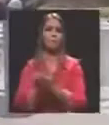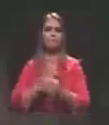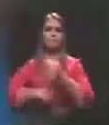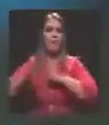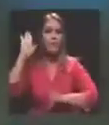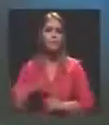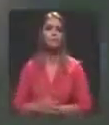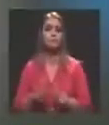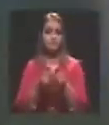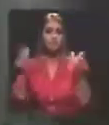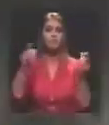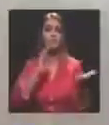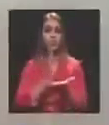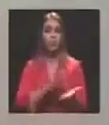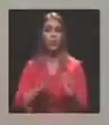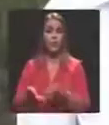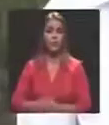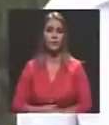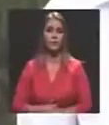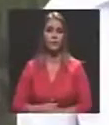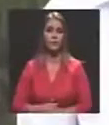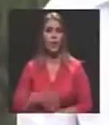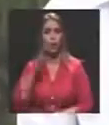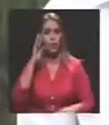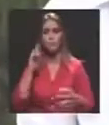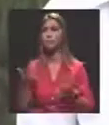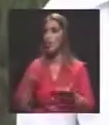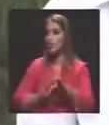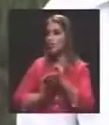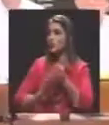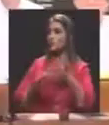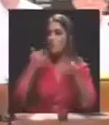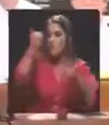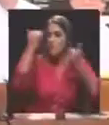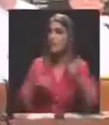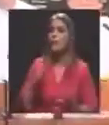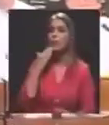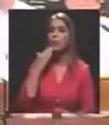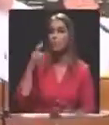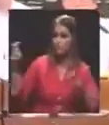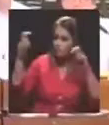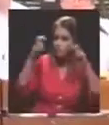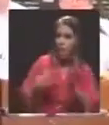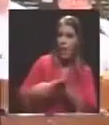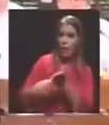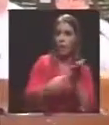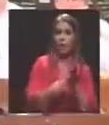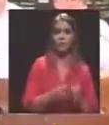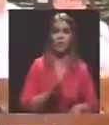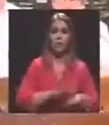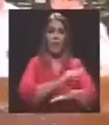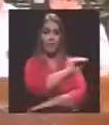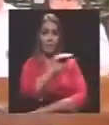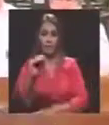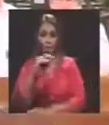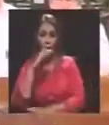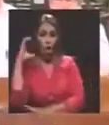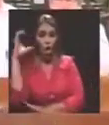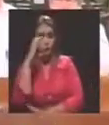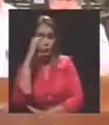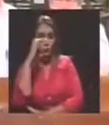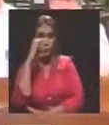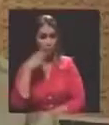amenaza que solo puede tener fin en una mesa de diálogo. Lo mejor para Colombia, no para el ELN,